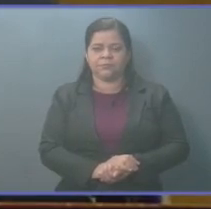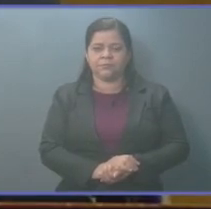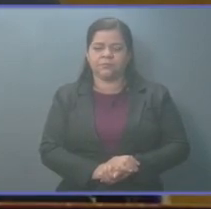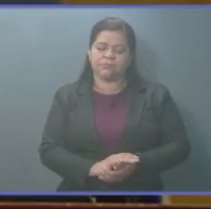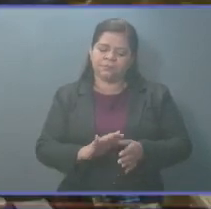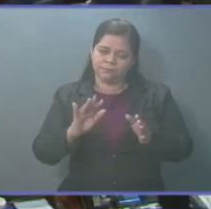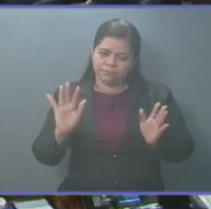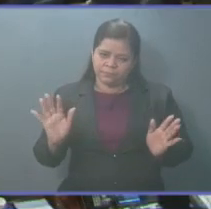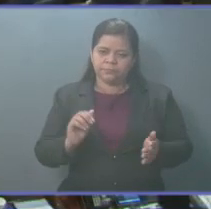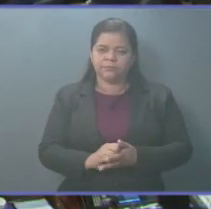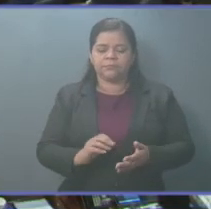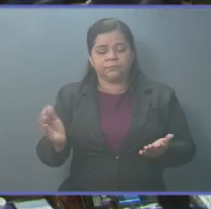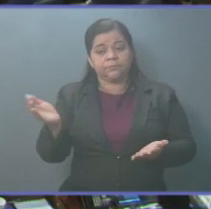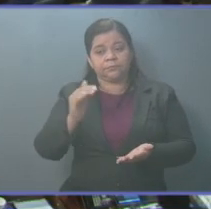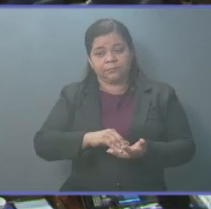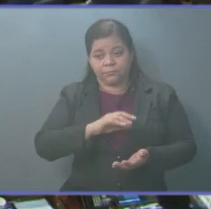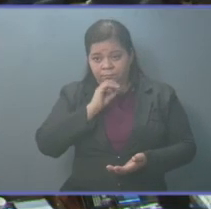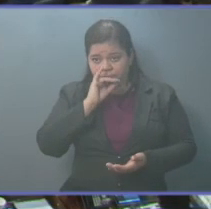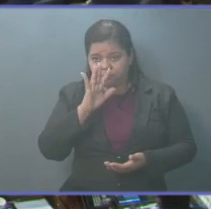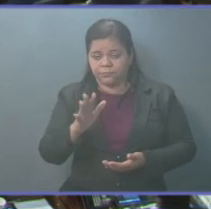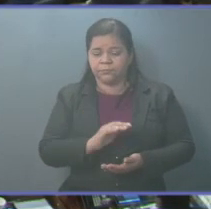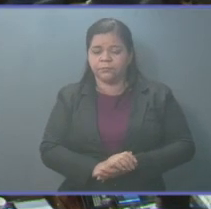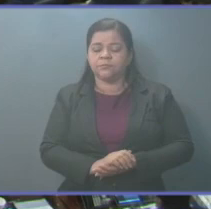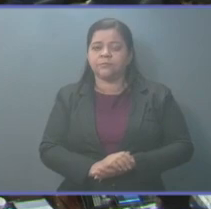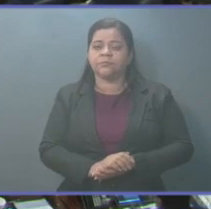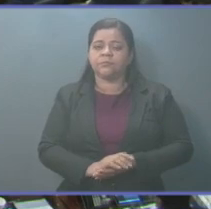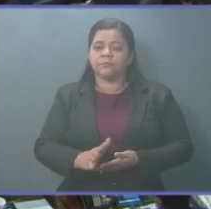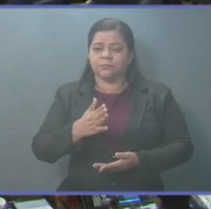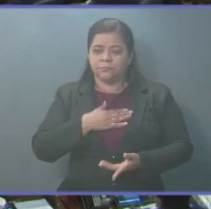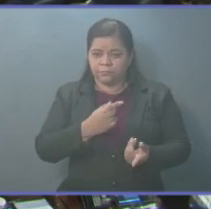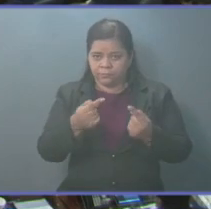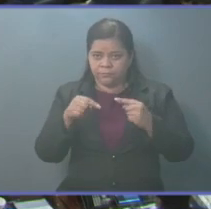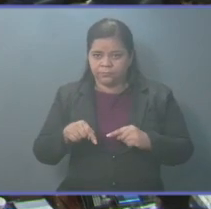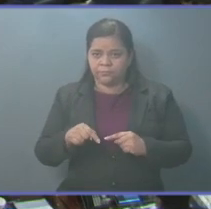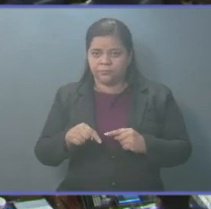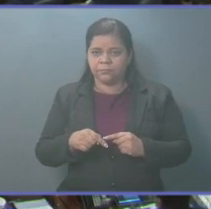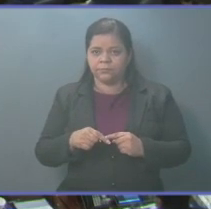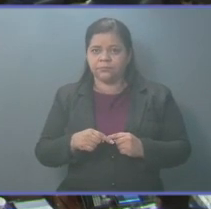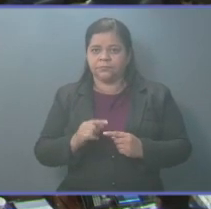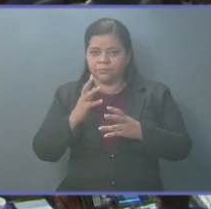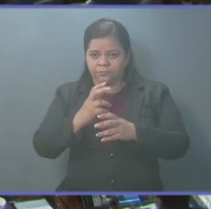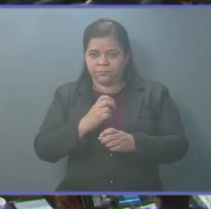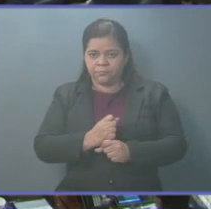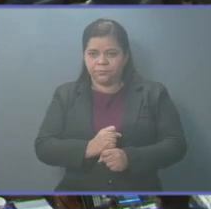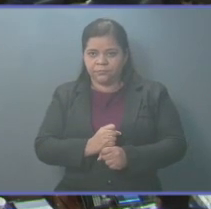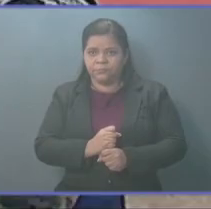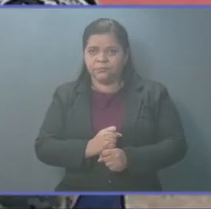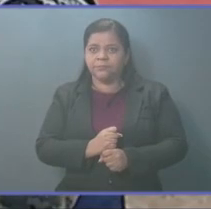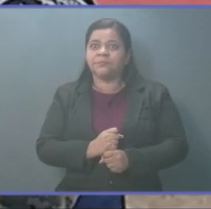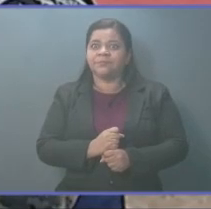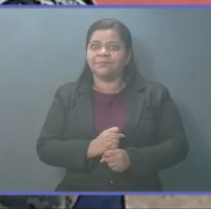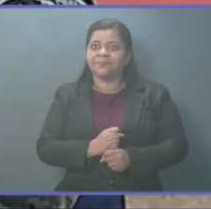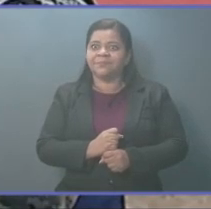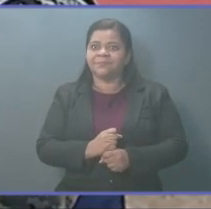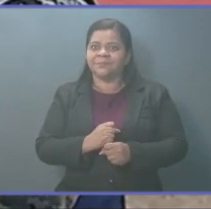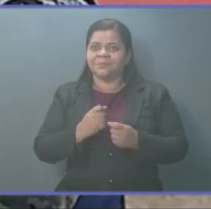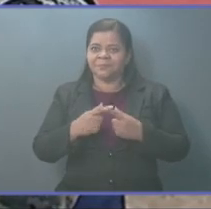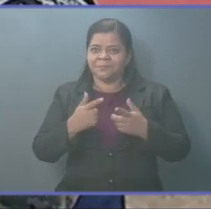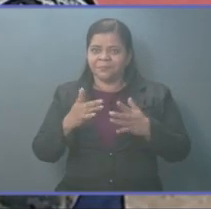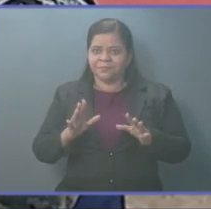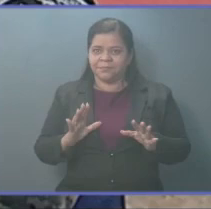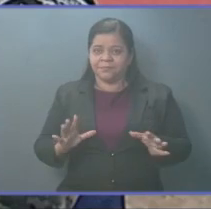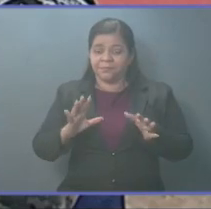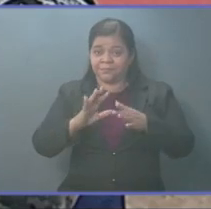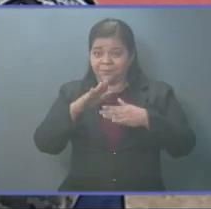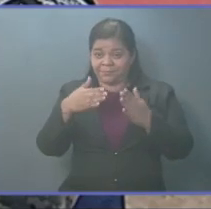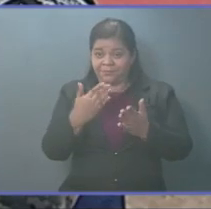Bueno, nuevamente, yo vine a supervisar la seguridad que le iban a proporcionar el